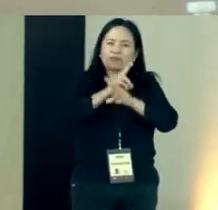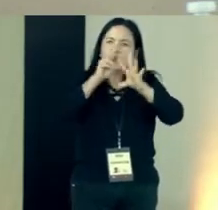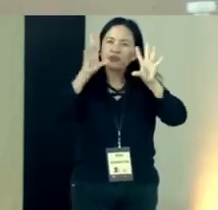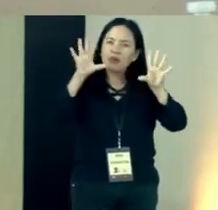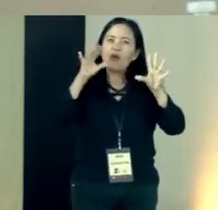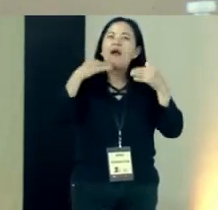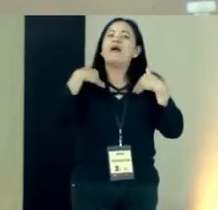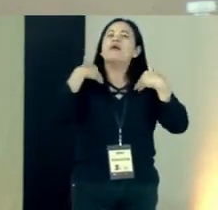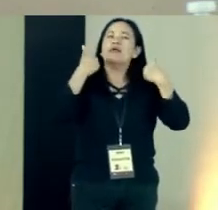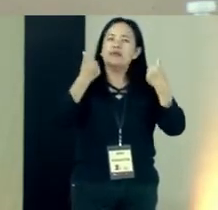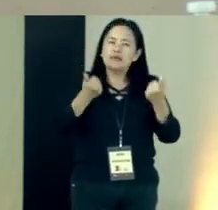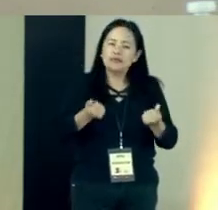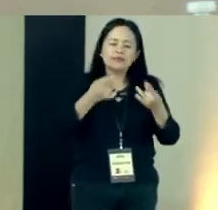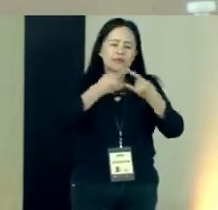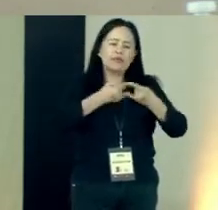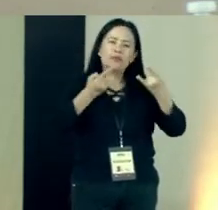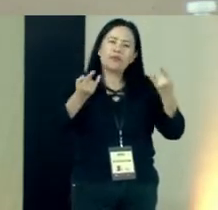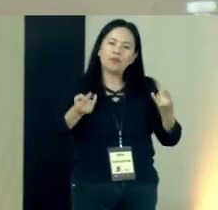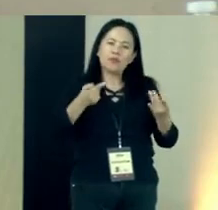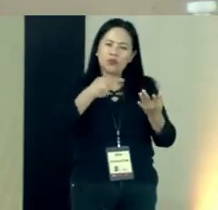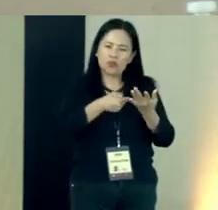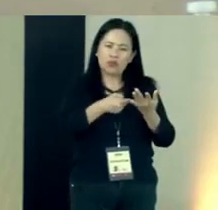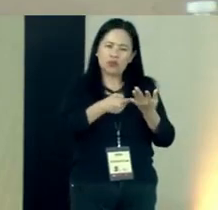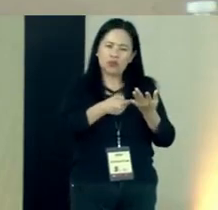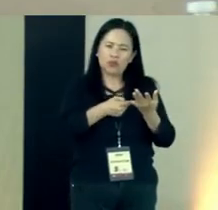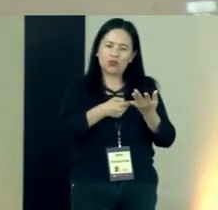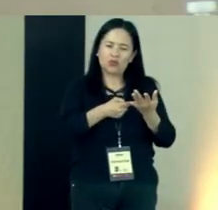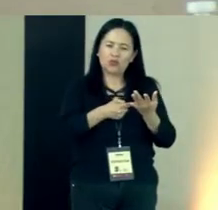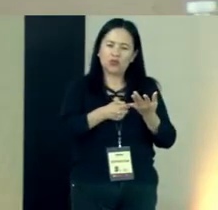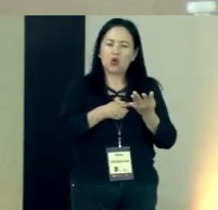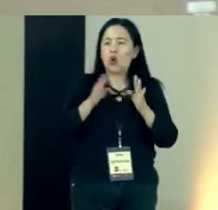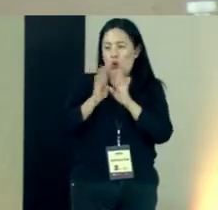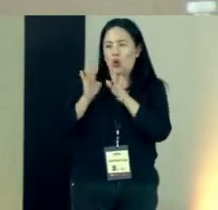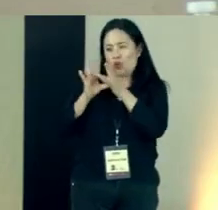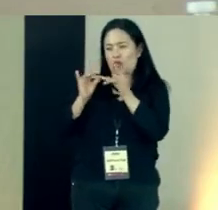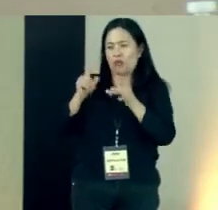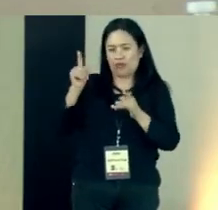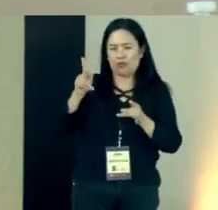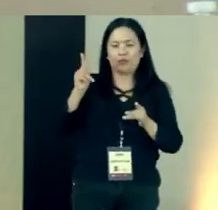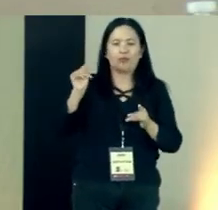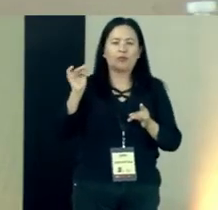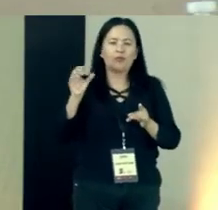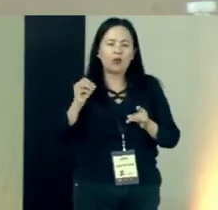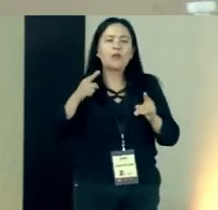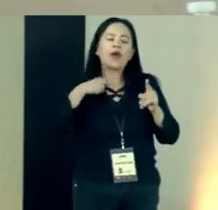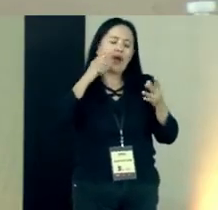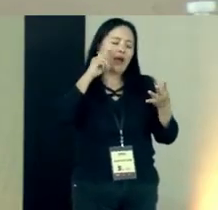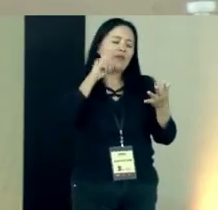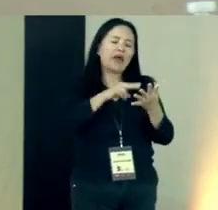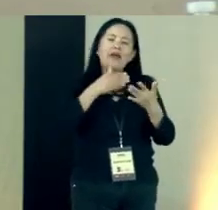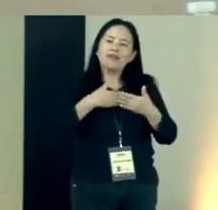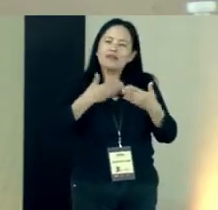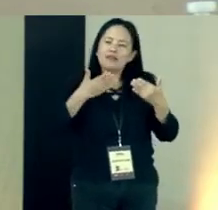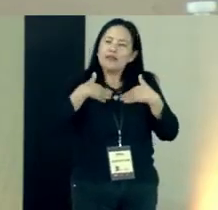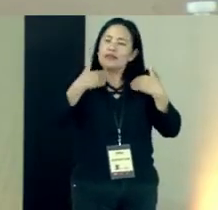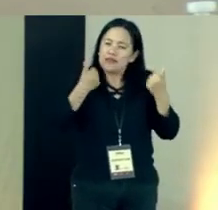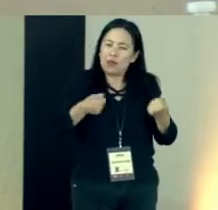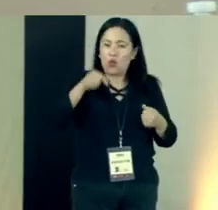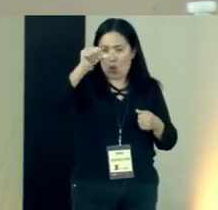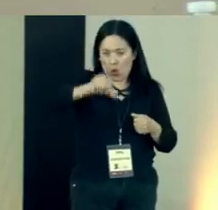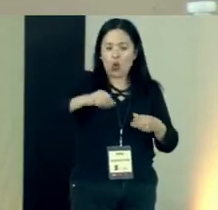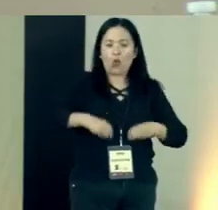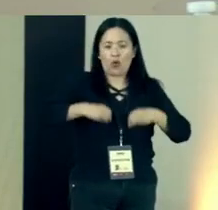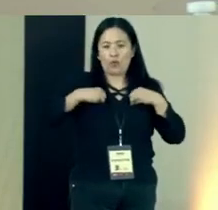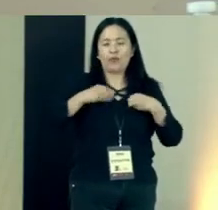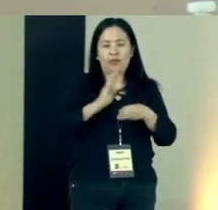cuentos significan para la, como decía Paula, el contexto actual, para entender más el Brasil actual, para